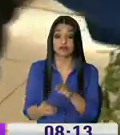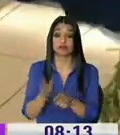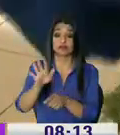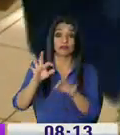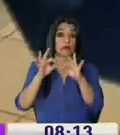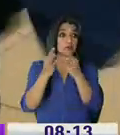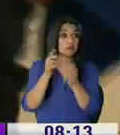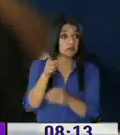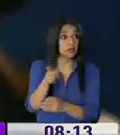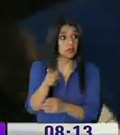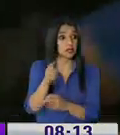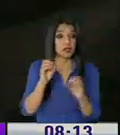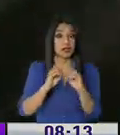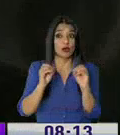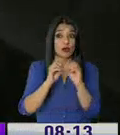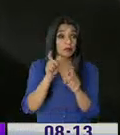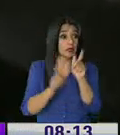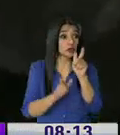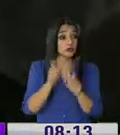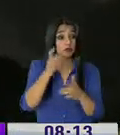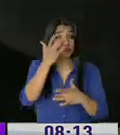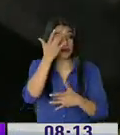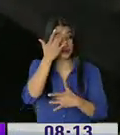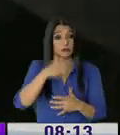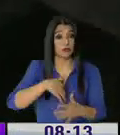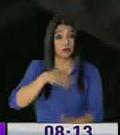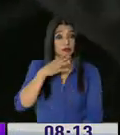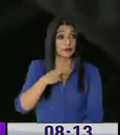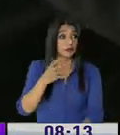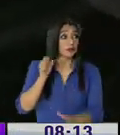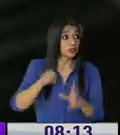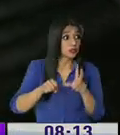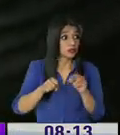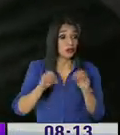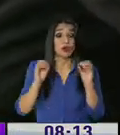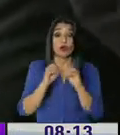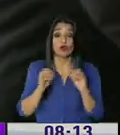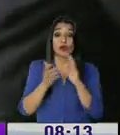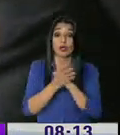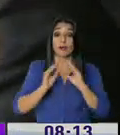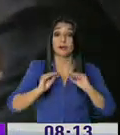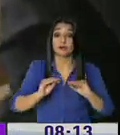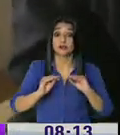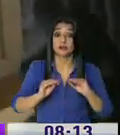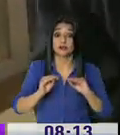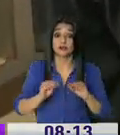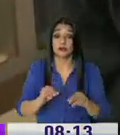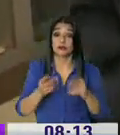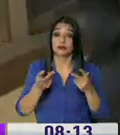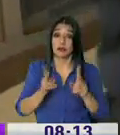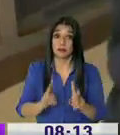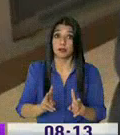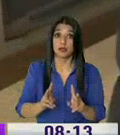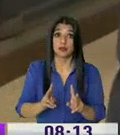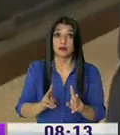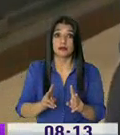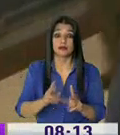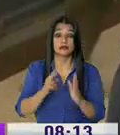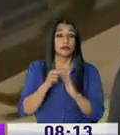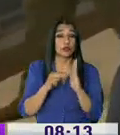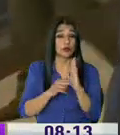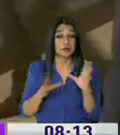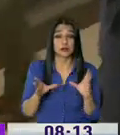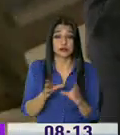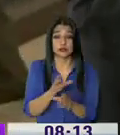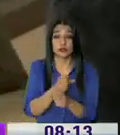que por ejemplo sea de los comerciantes, está enfermo? Y también si es que han dado capacitaciones para que no solamente se guarde todas las normas de